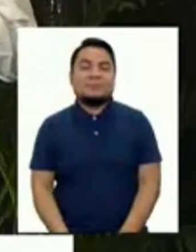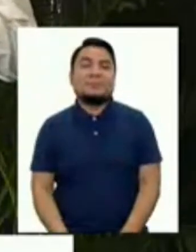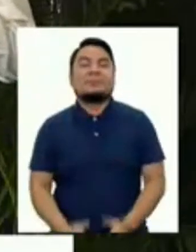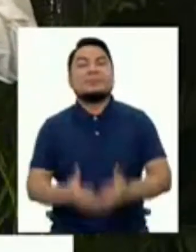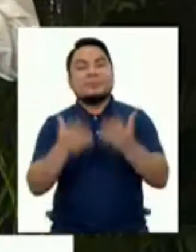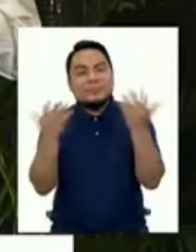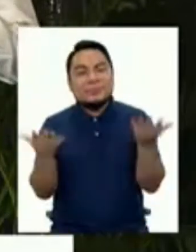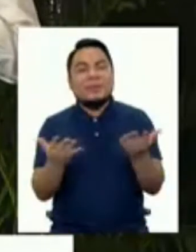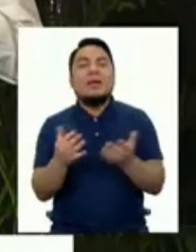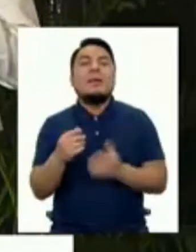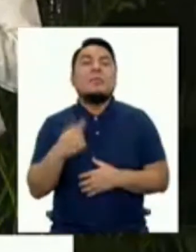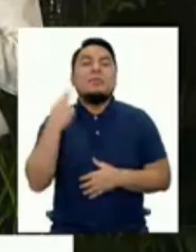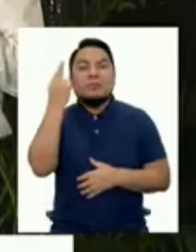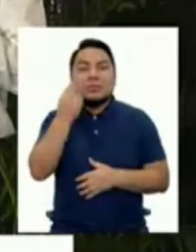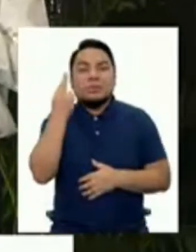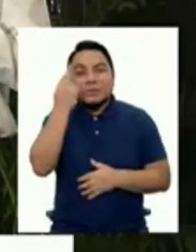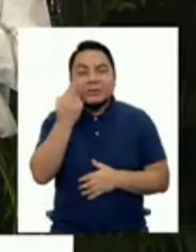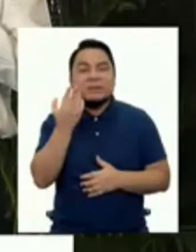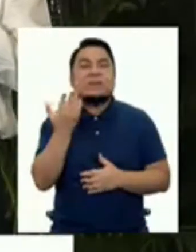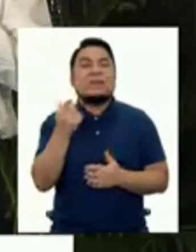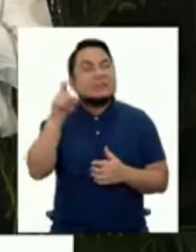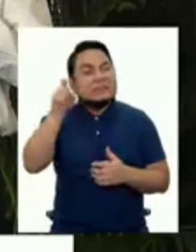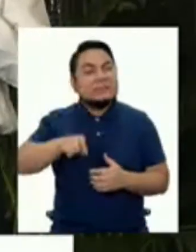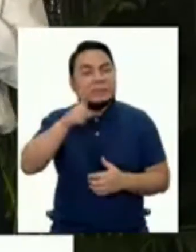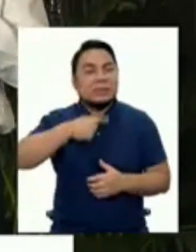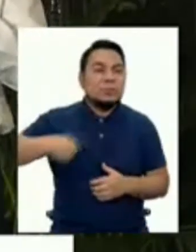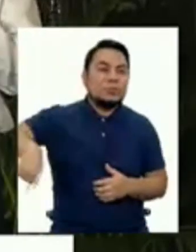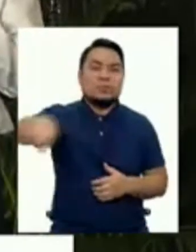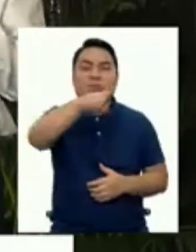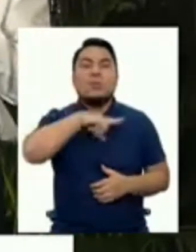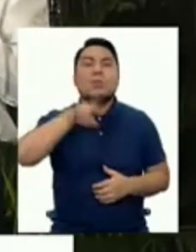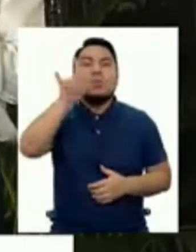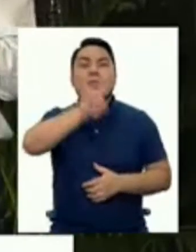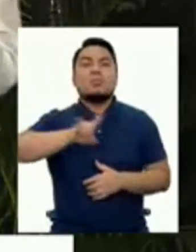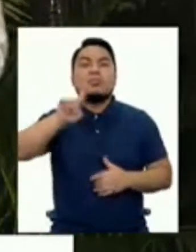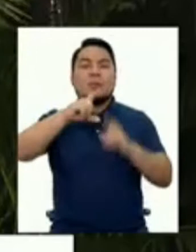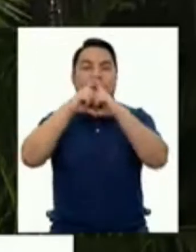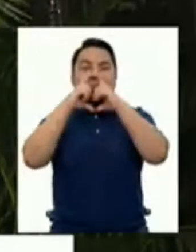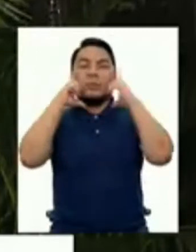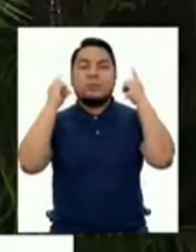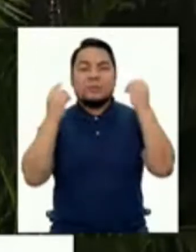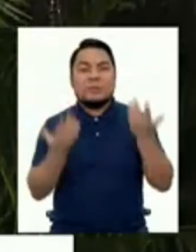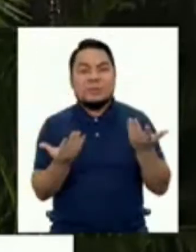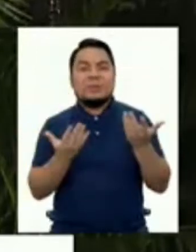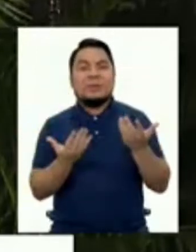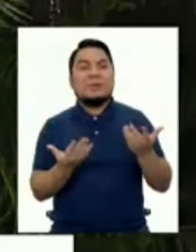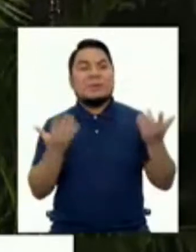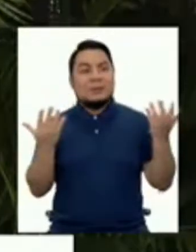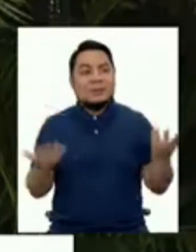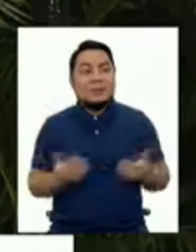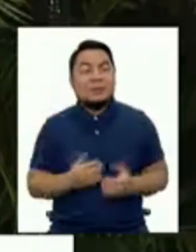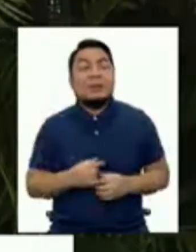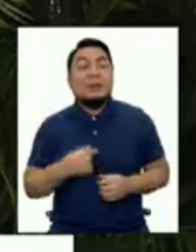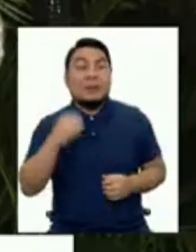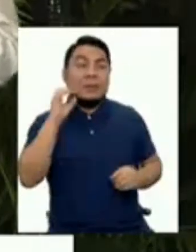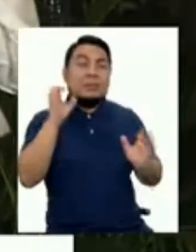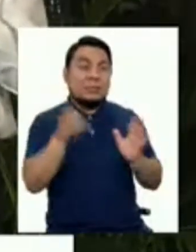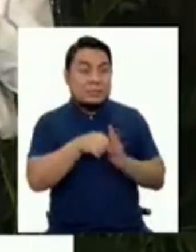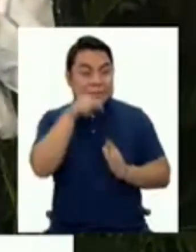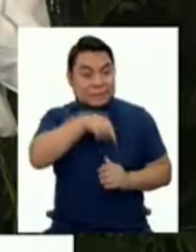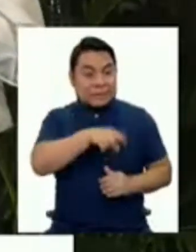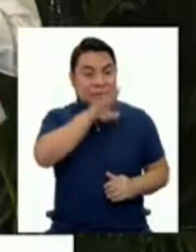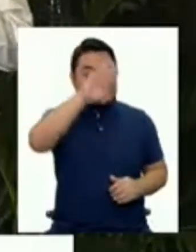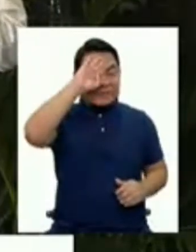Por eso es la necesidad que todos usemos mascarilla. Claro, lo más relevante es que el que esté contagiado use